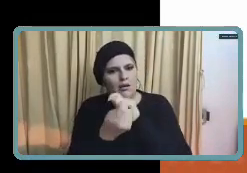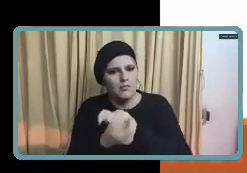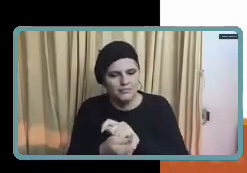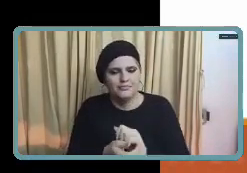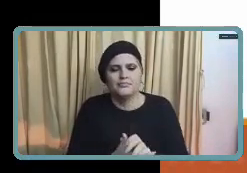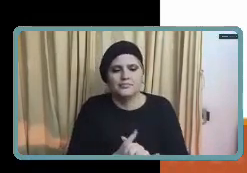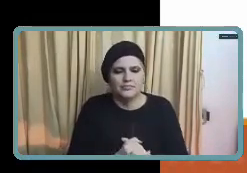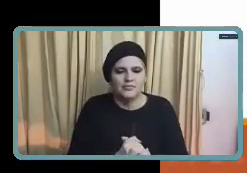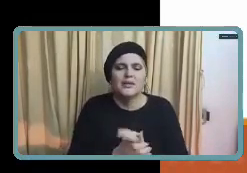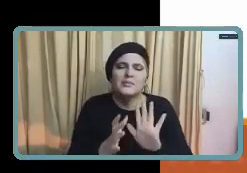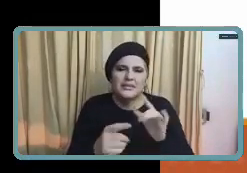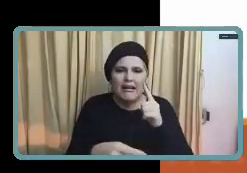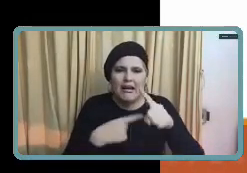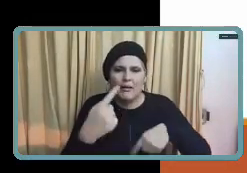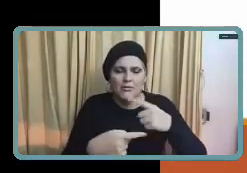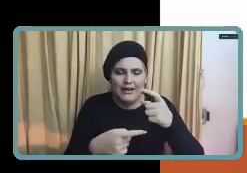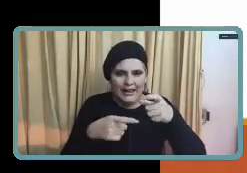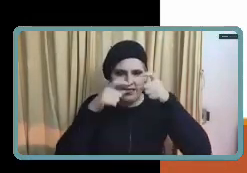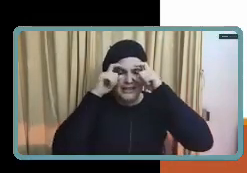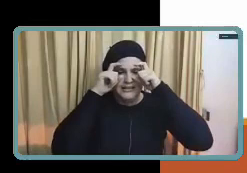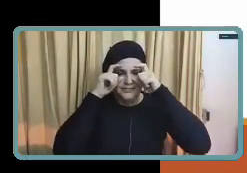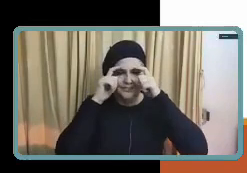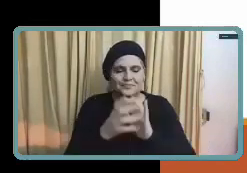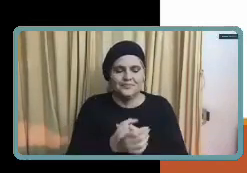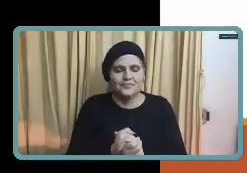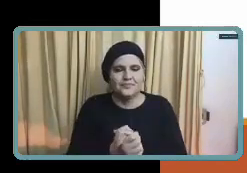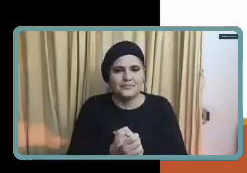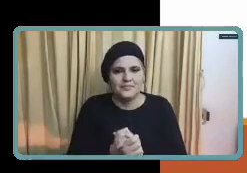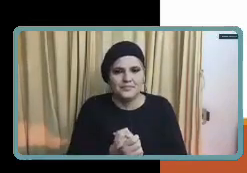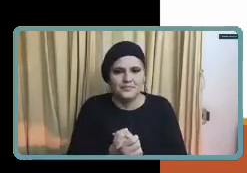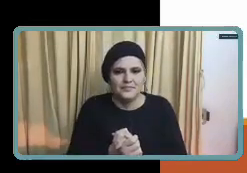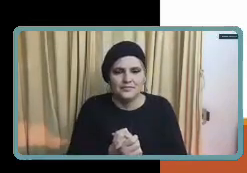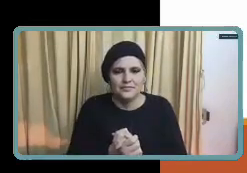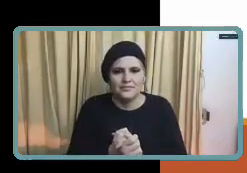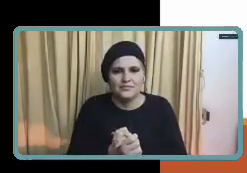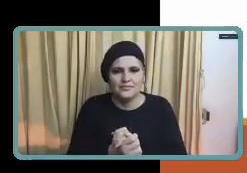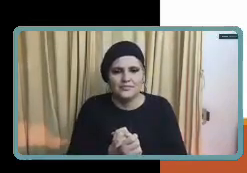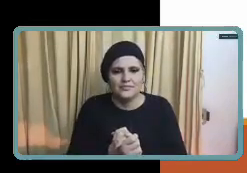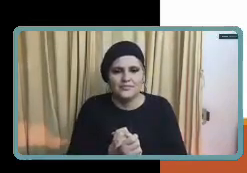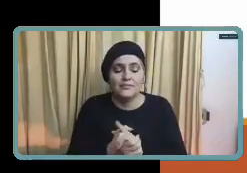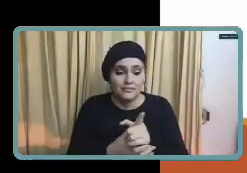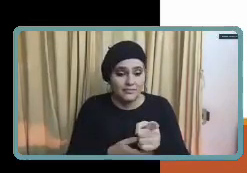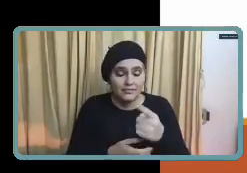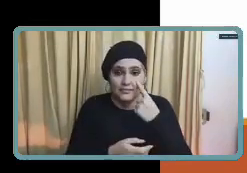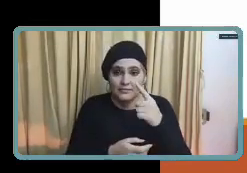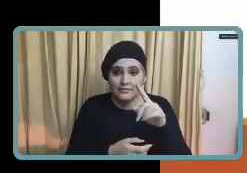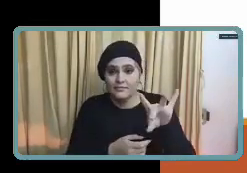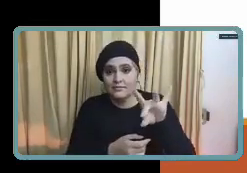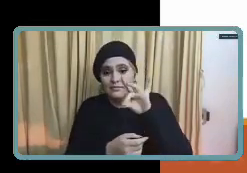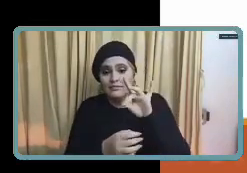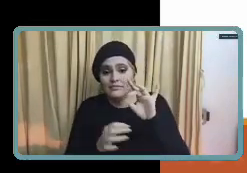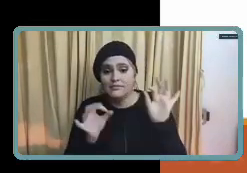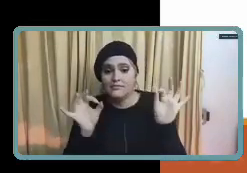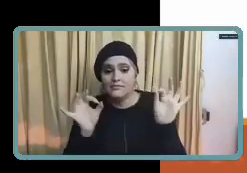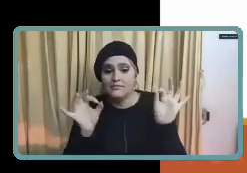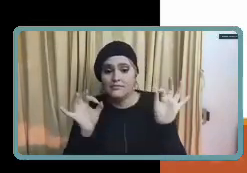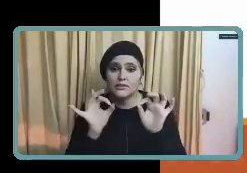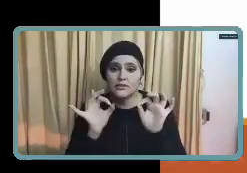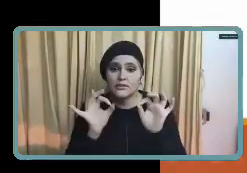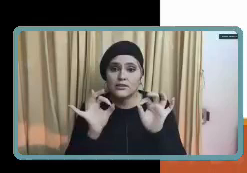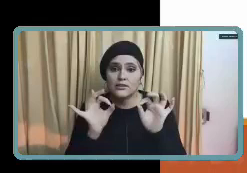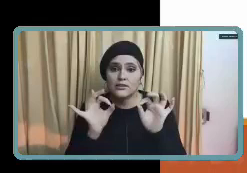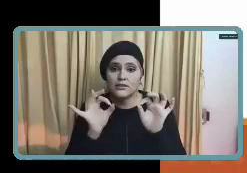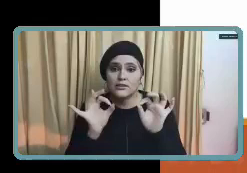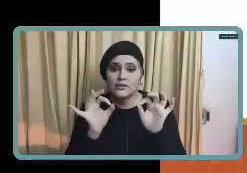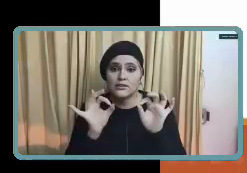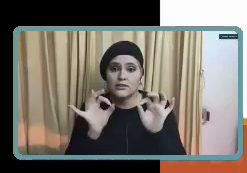lente, es que, como dice acá, yo soy un individuo, conóceme para entender mis